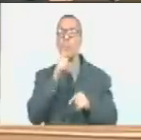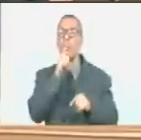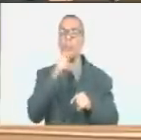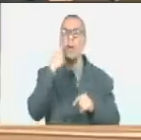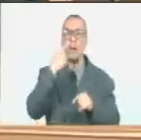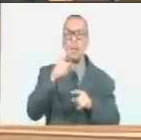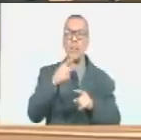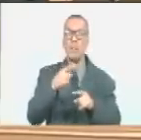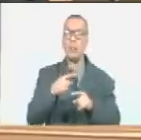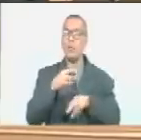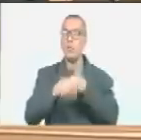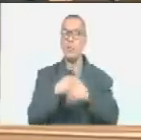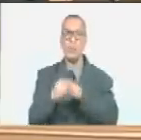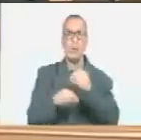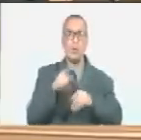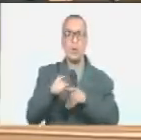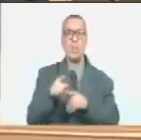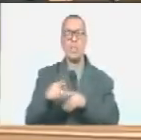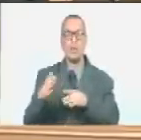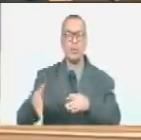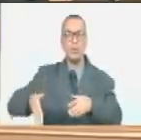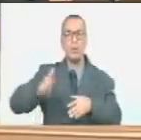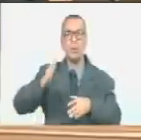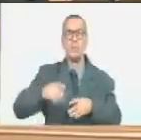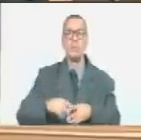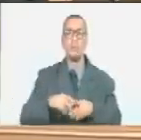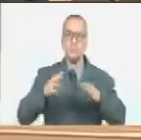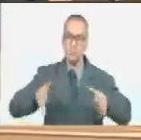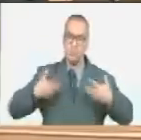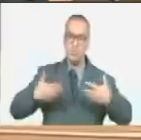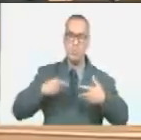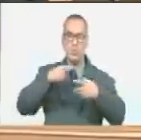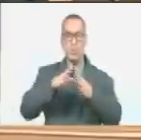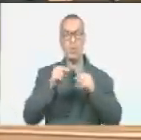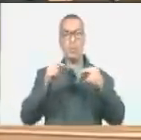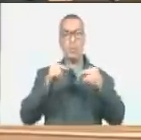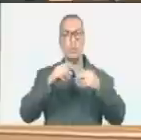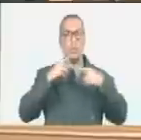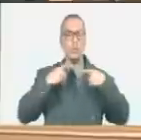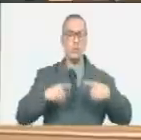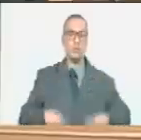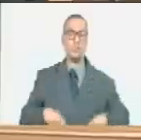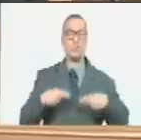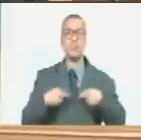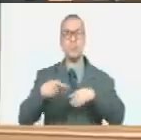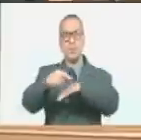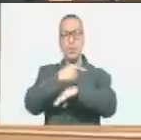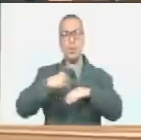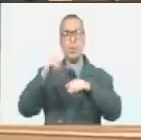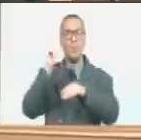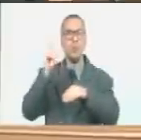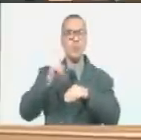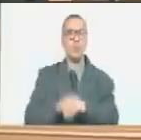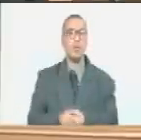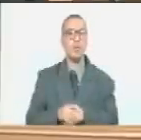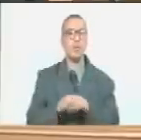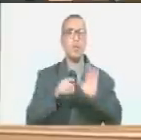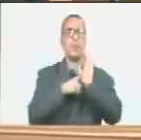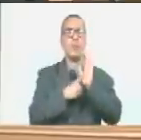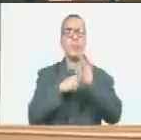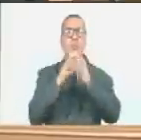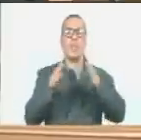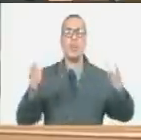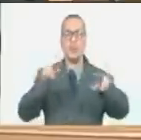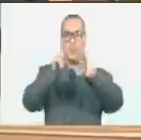las medidas coercitivas unilaterales en el disfrute de los derechos humanos, el gobierno venezolano a través de la